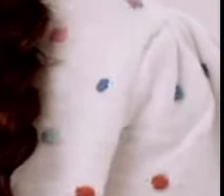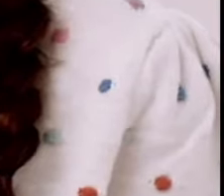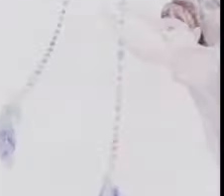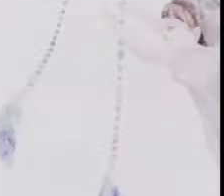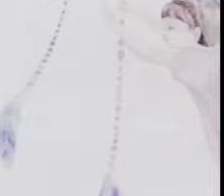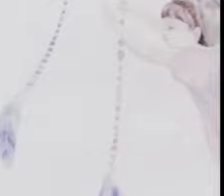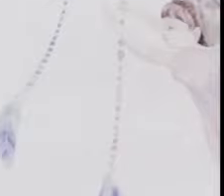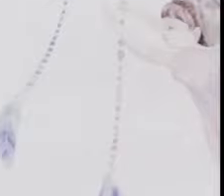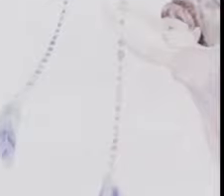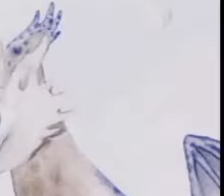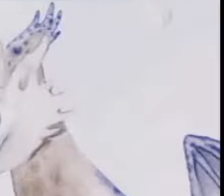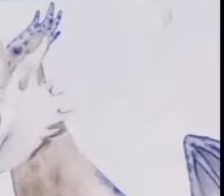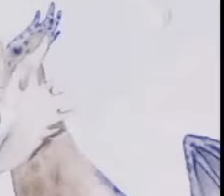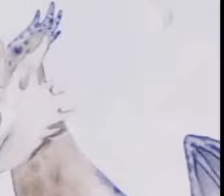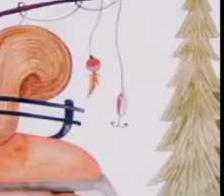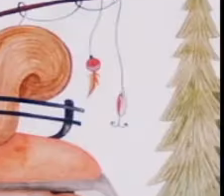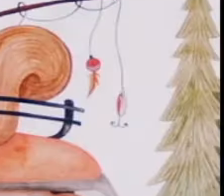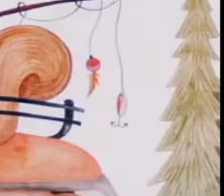como un cerrito.